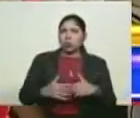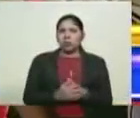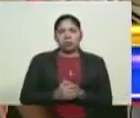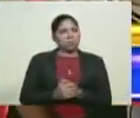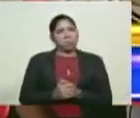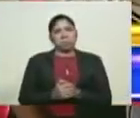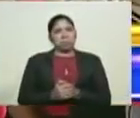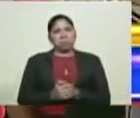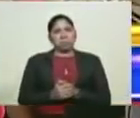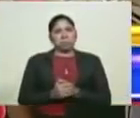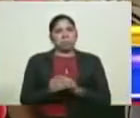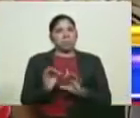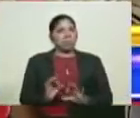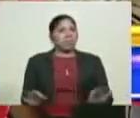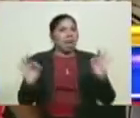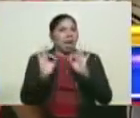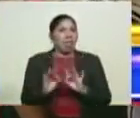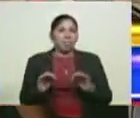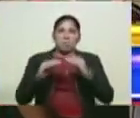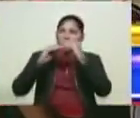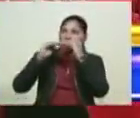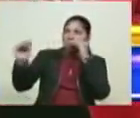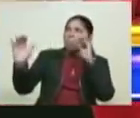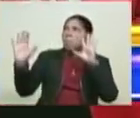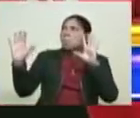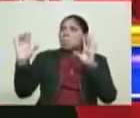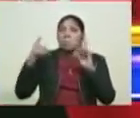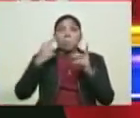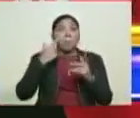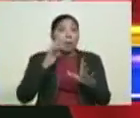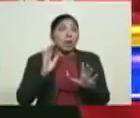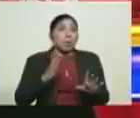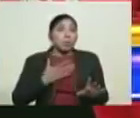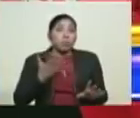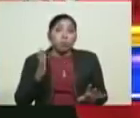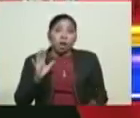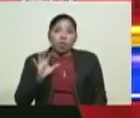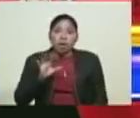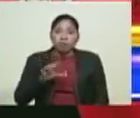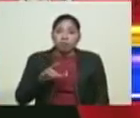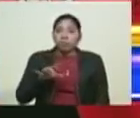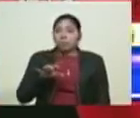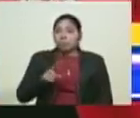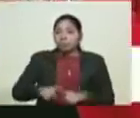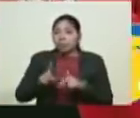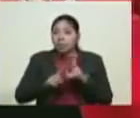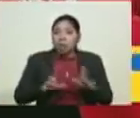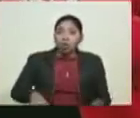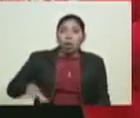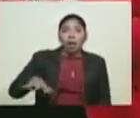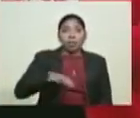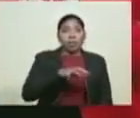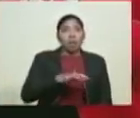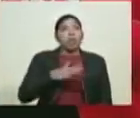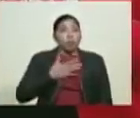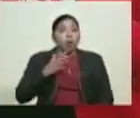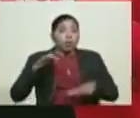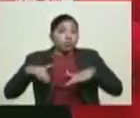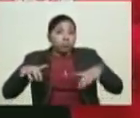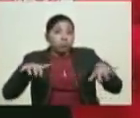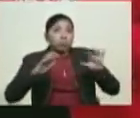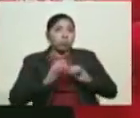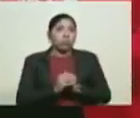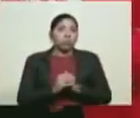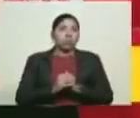en el escenario, no hay lluvia en este momento, pero pudiera haber lluvia en el interior y entonces prepararse todo el mundo con alegría, en